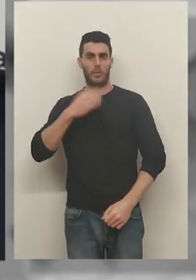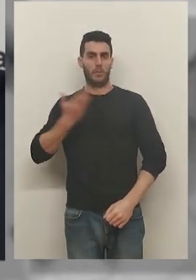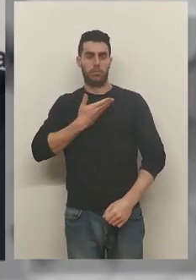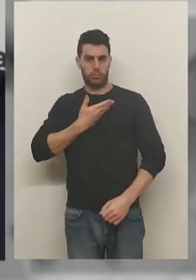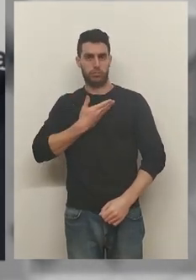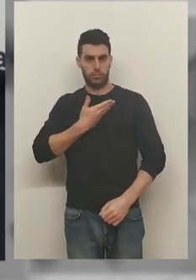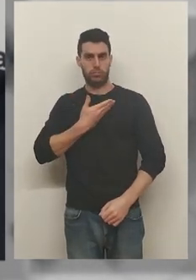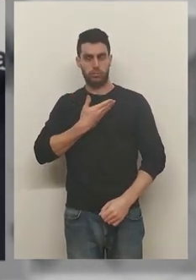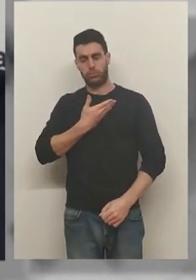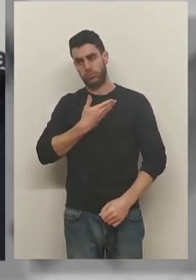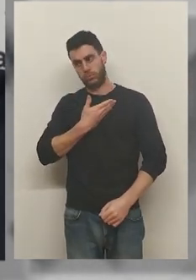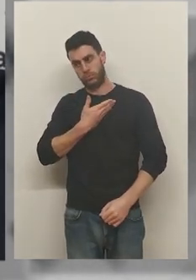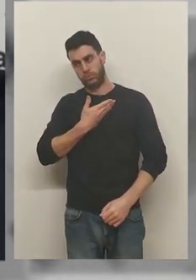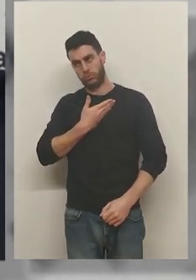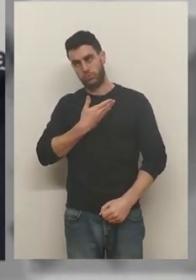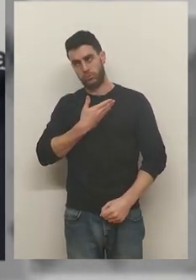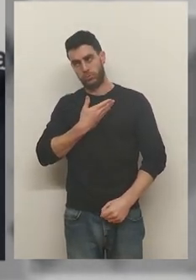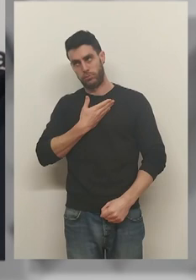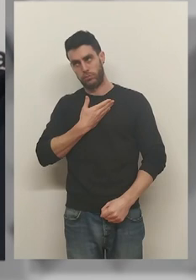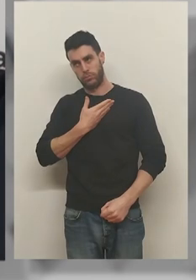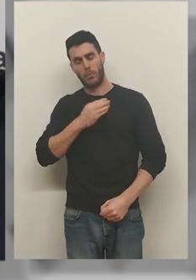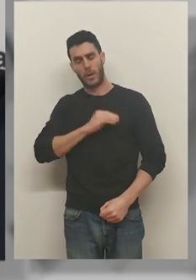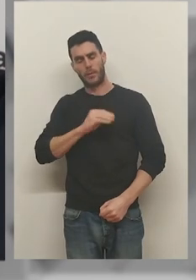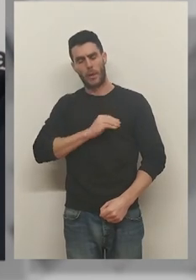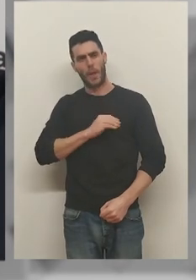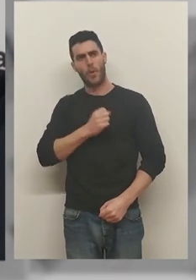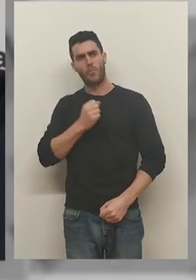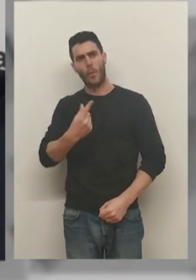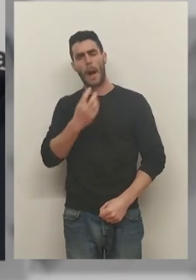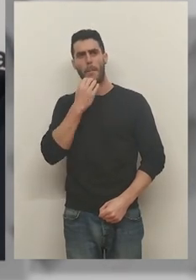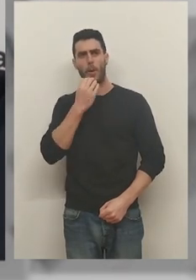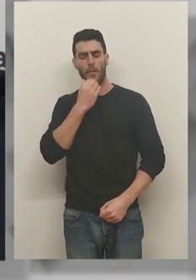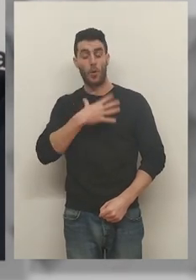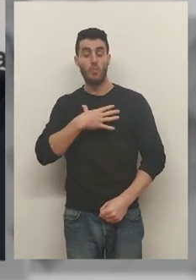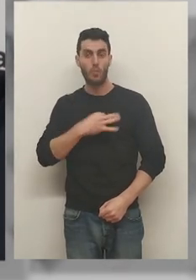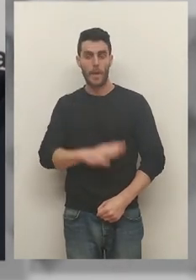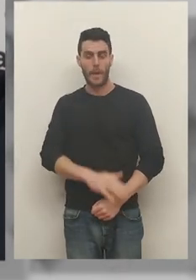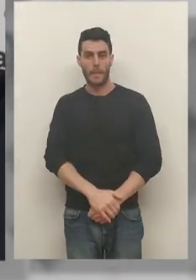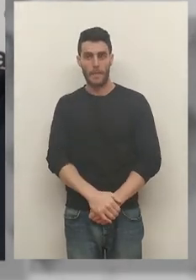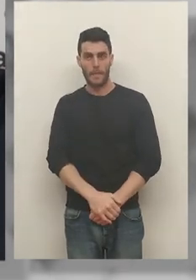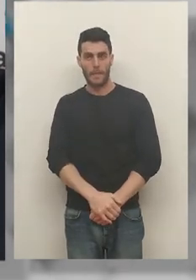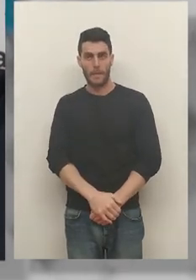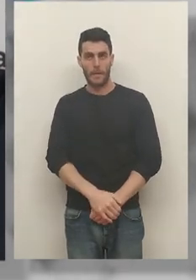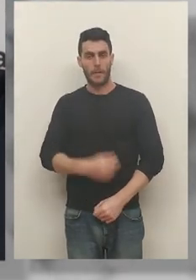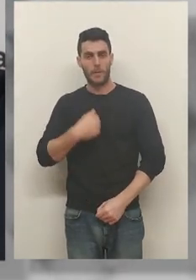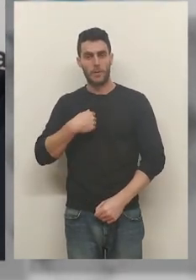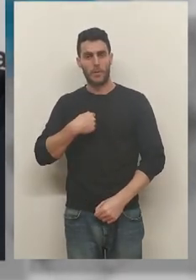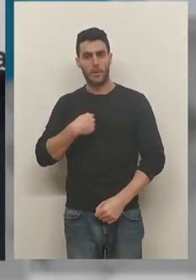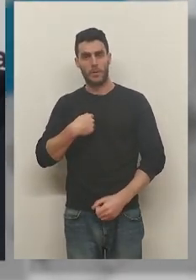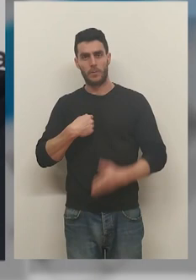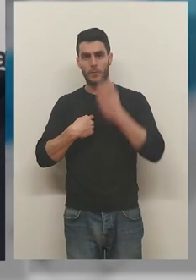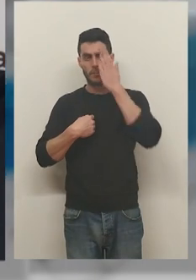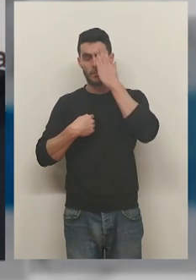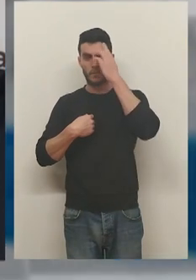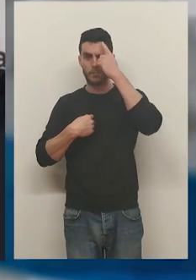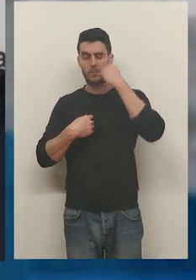secuelas considerables entre una de ellas puede ser perdí la